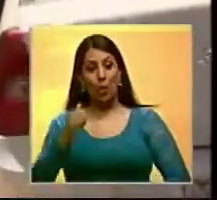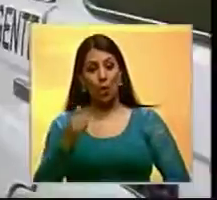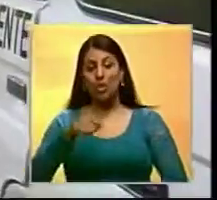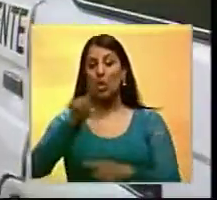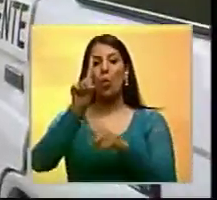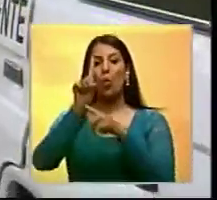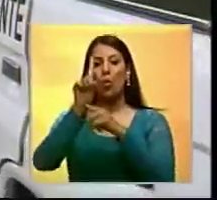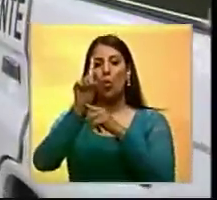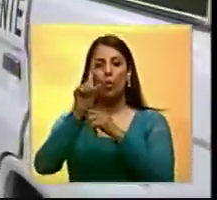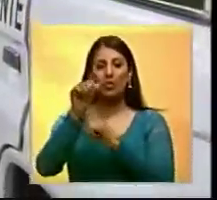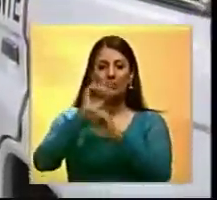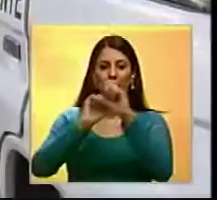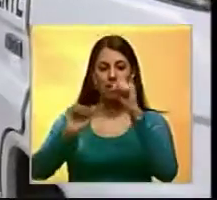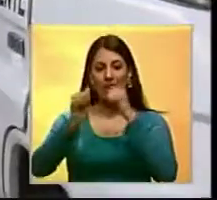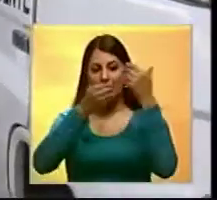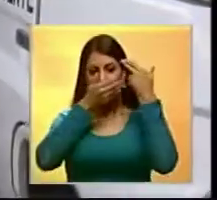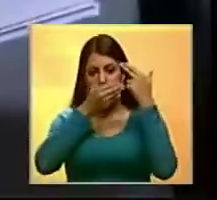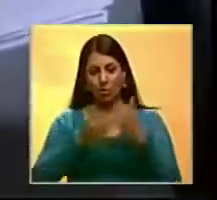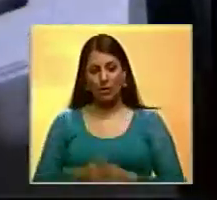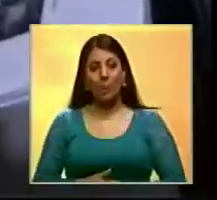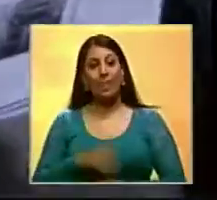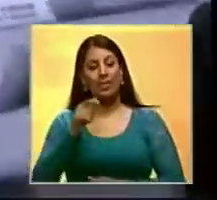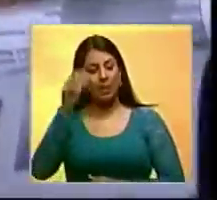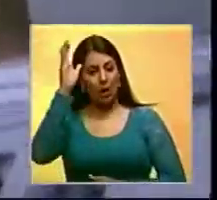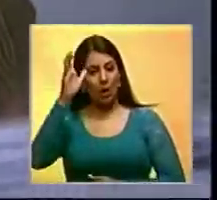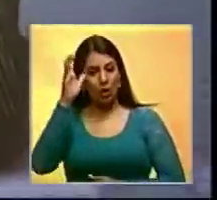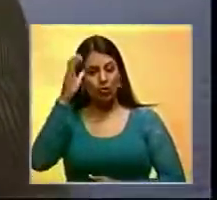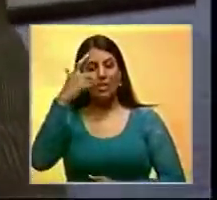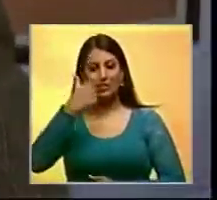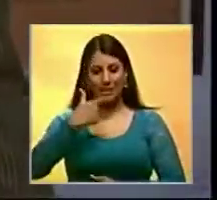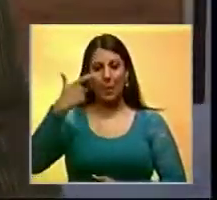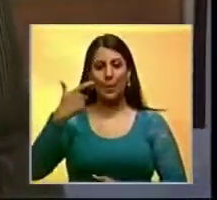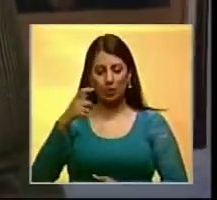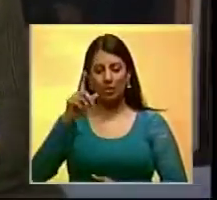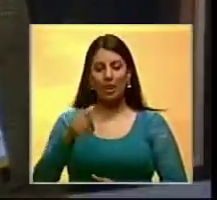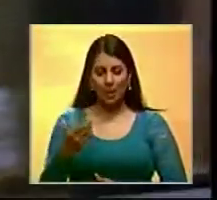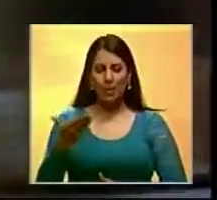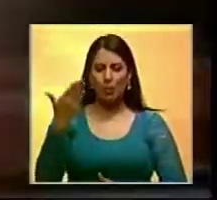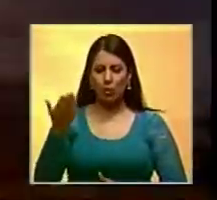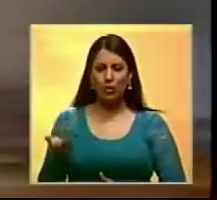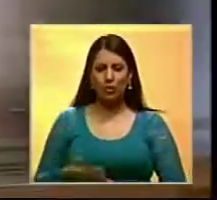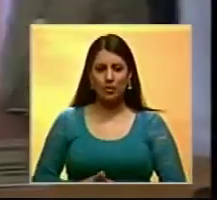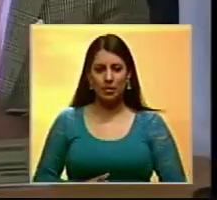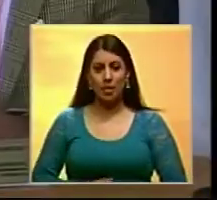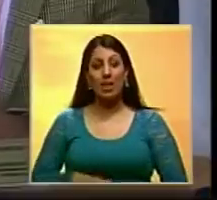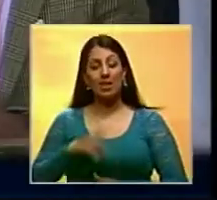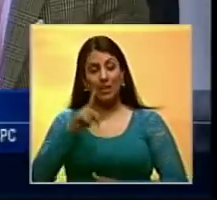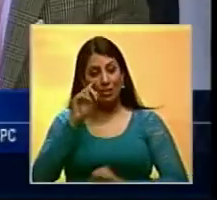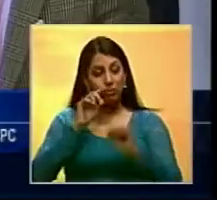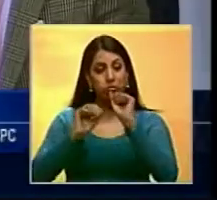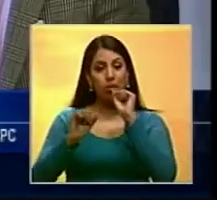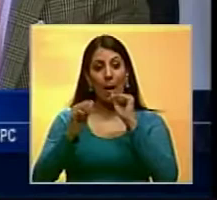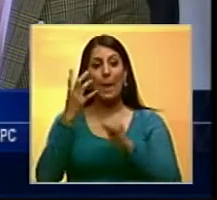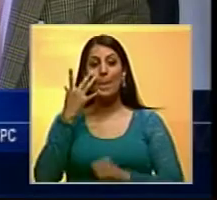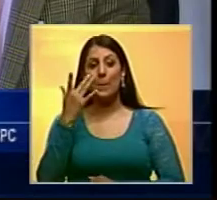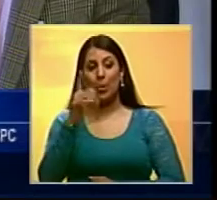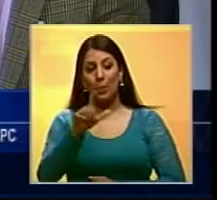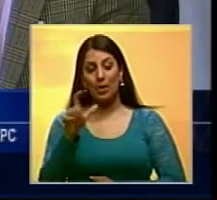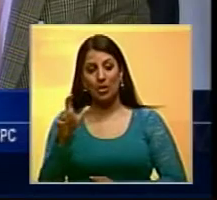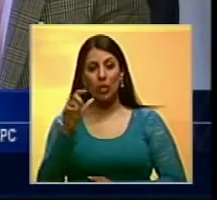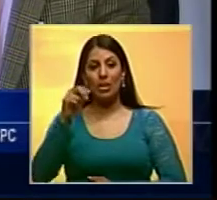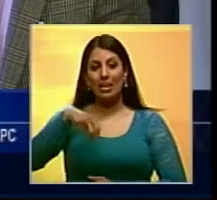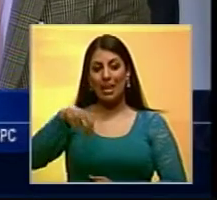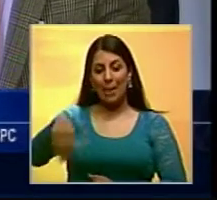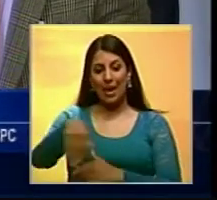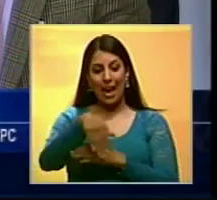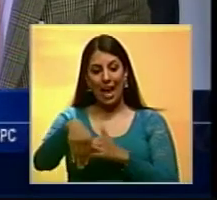única vía para prevenir el secuestro. La conciencia ciudadana también es importante. Que tomen previsiones cuando estén transitando por